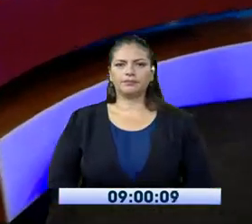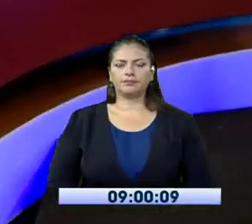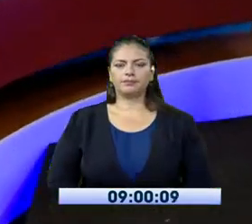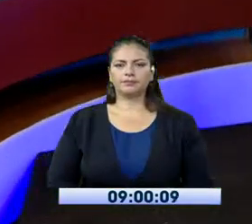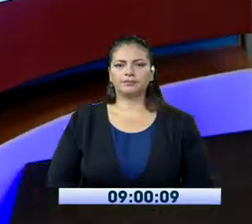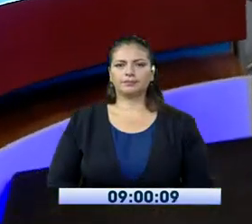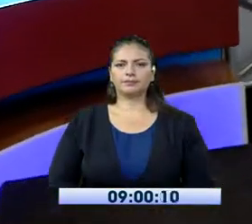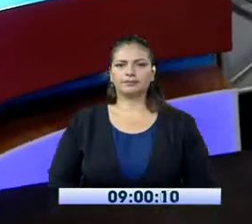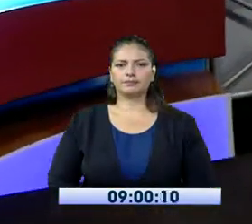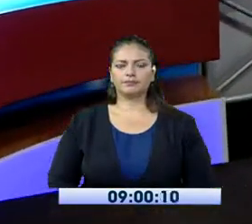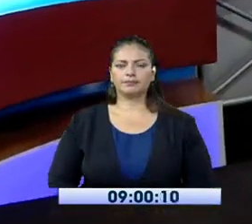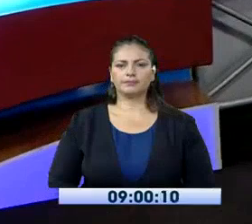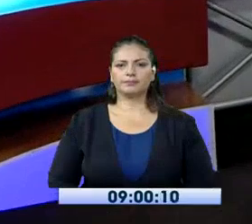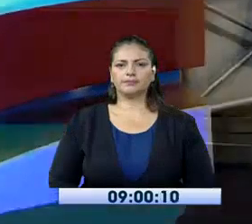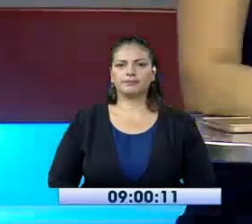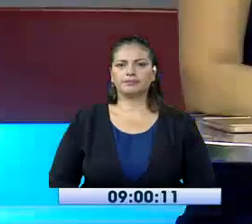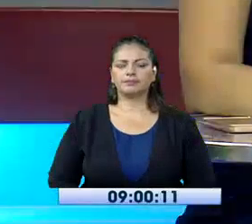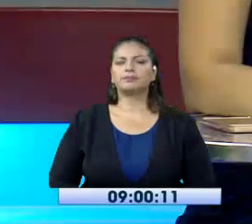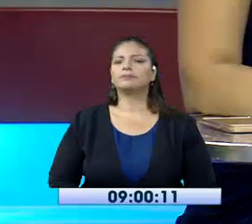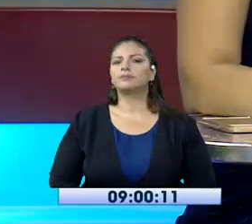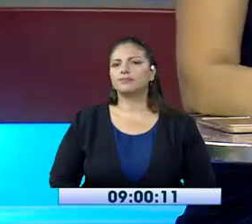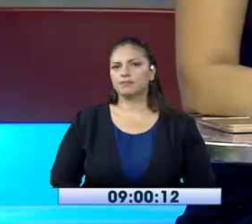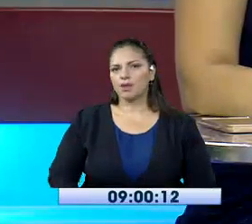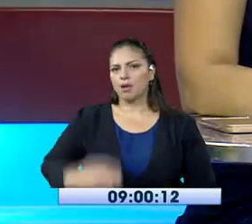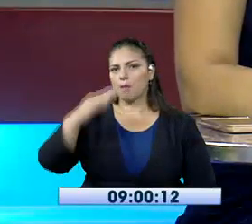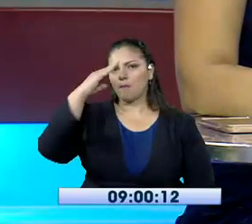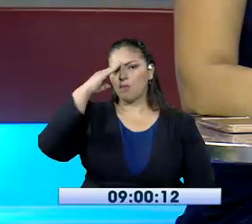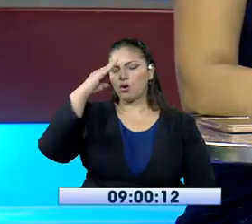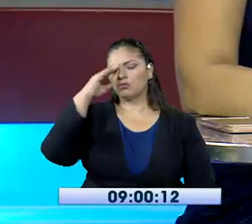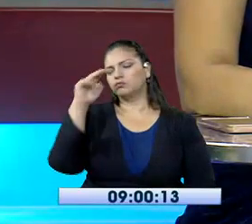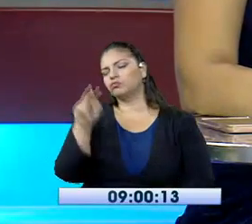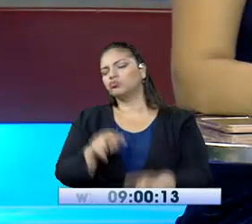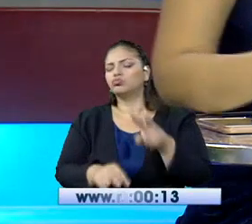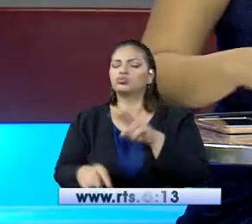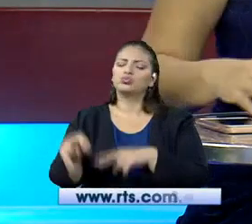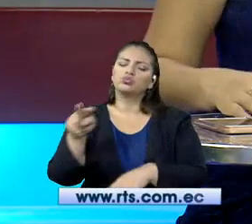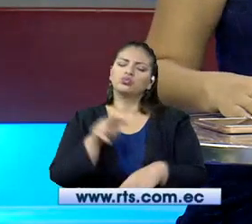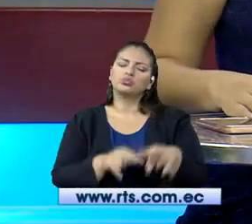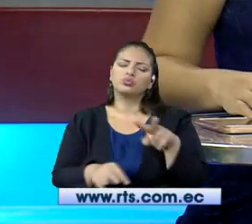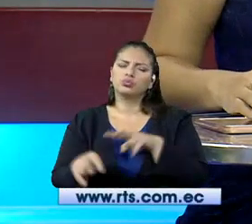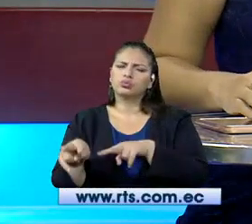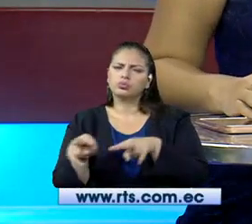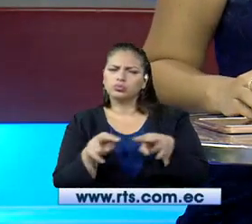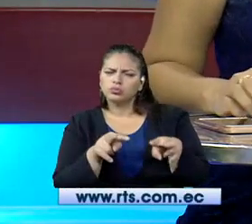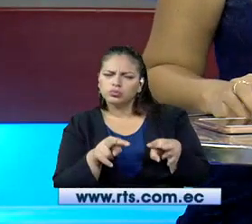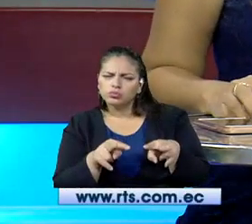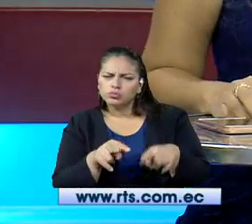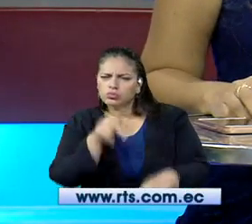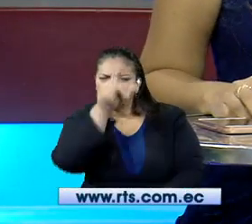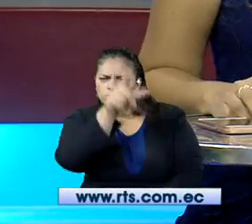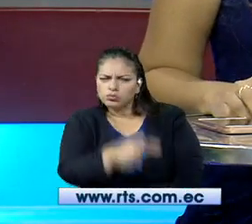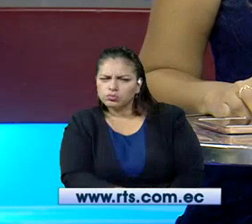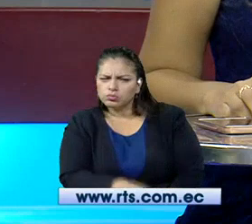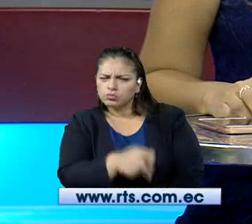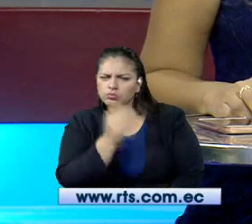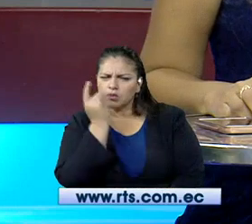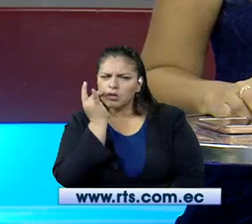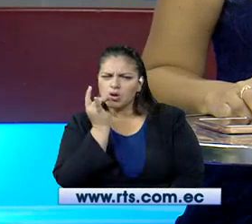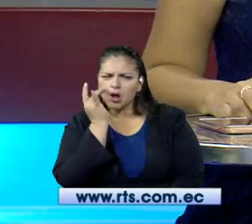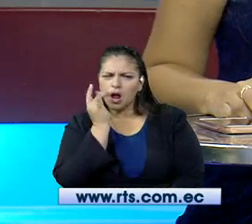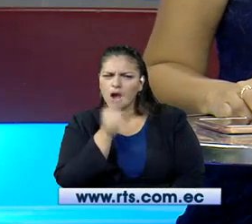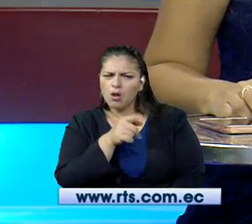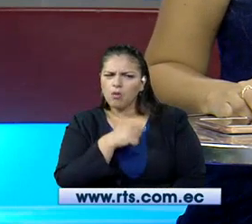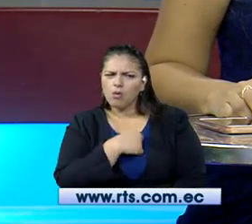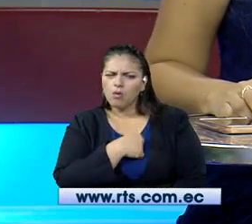Una persona fue detenida durante un patrullaje de rutina en el sur de Guayaquil luego de que la policía se percatara de que el sujeto intentaba evitar